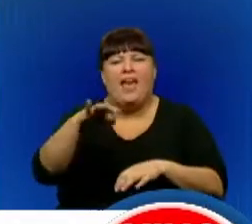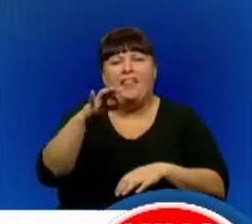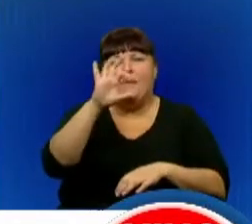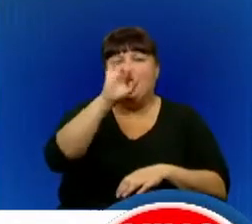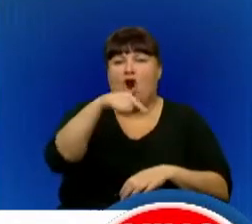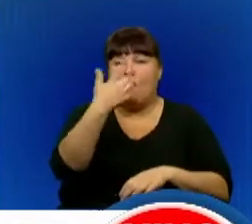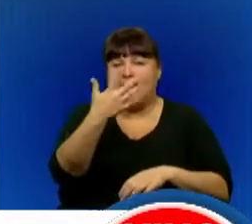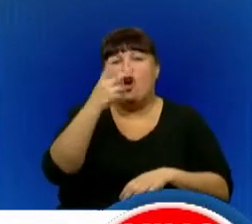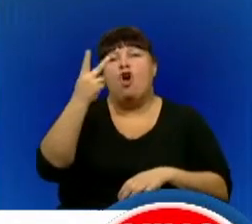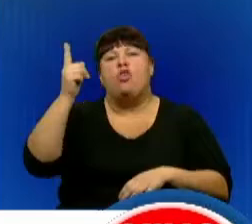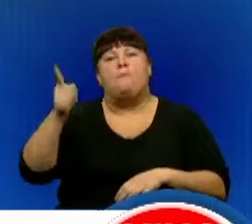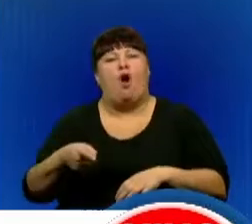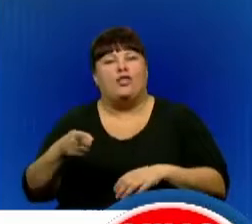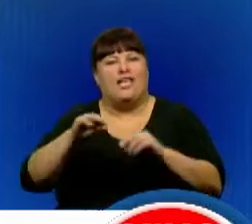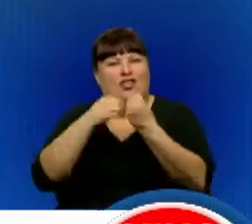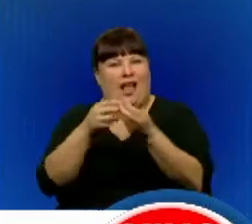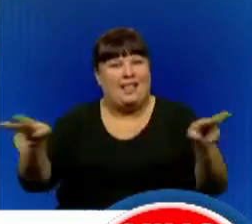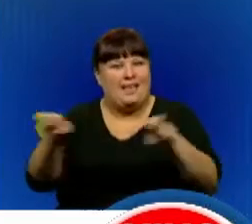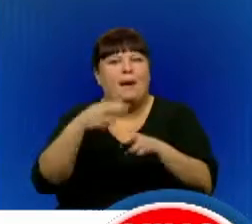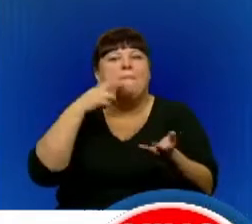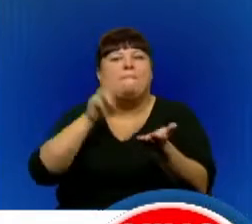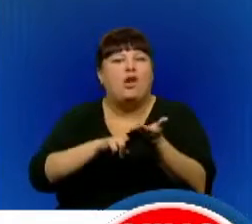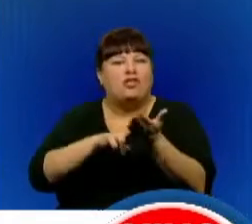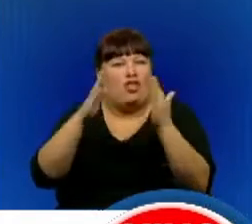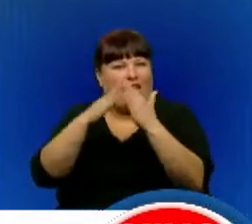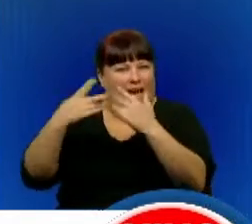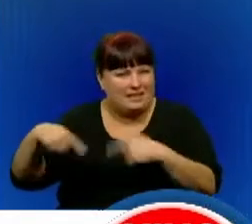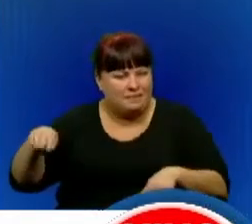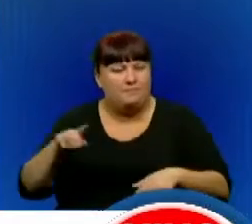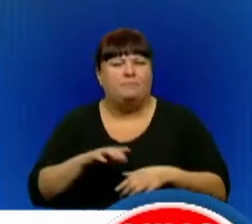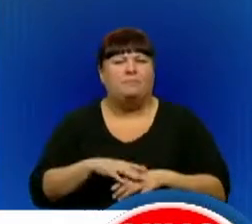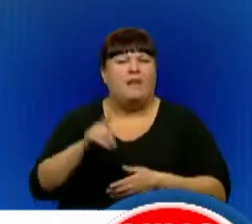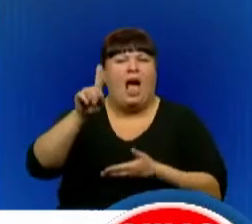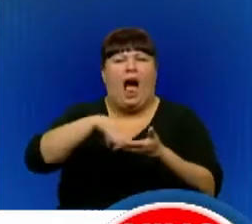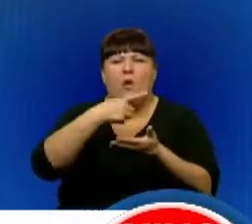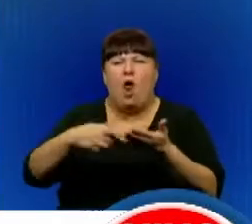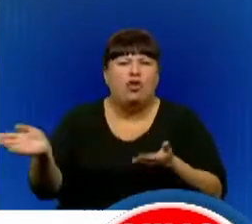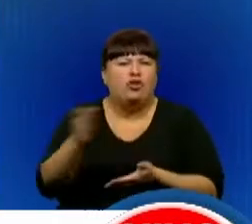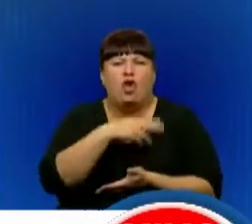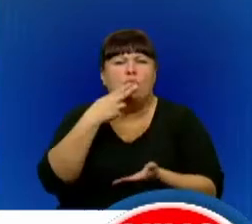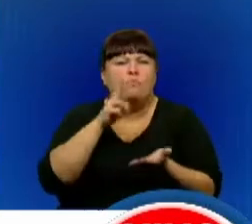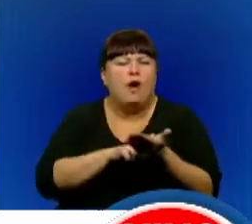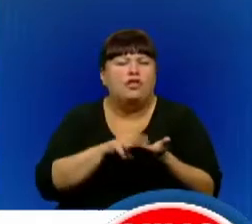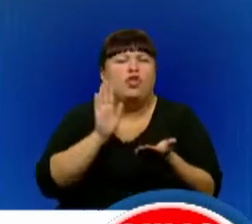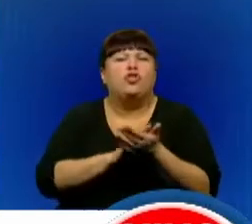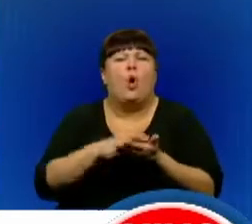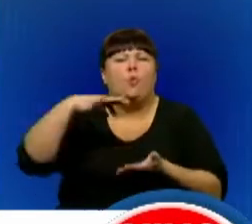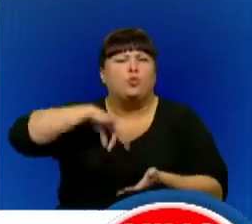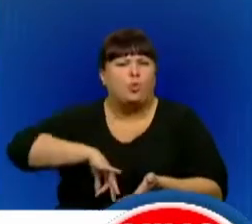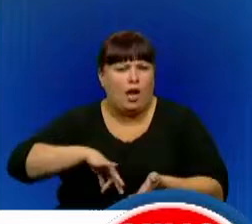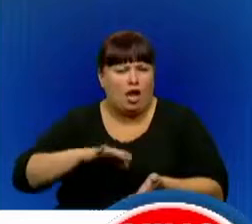el 0,5 y el 2% del valor fiscal para el impuesto inmobiliario. Derogar todo tributo sobre la nómina